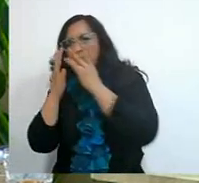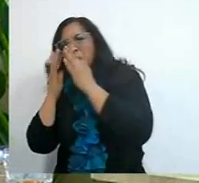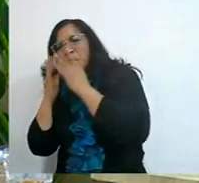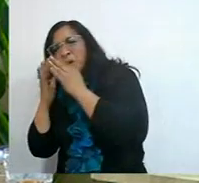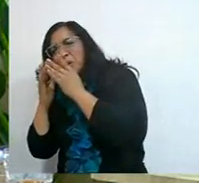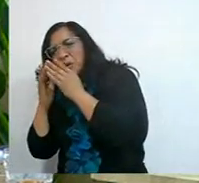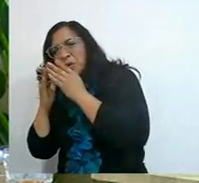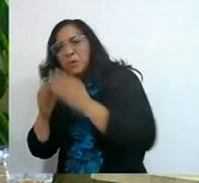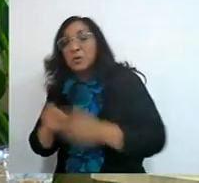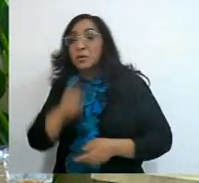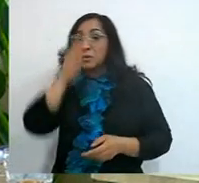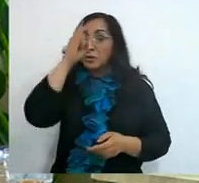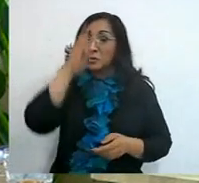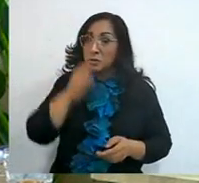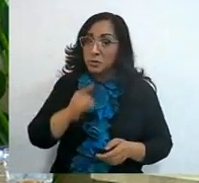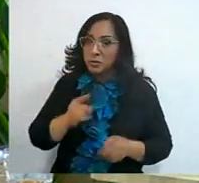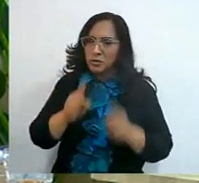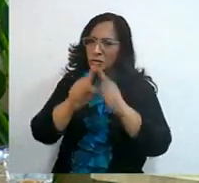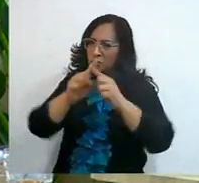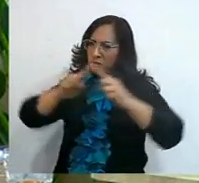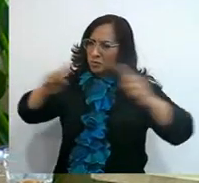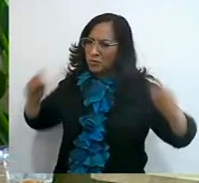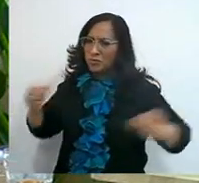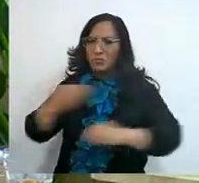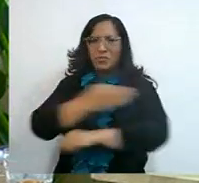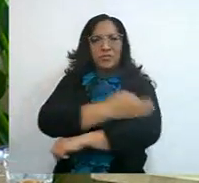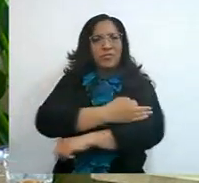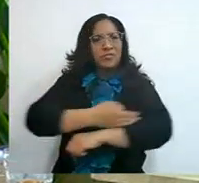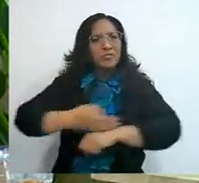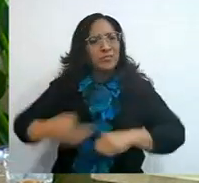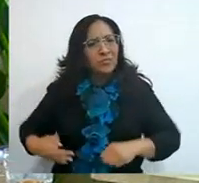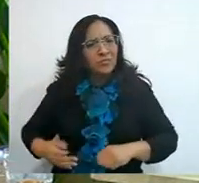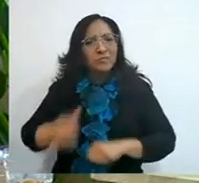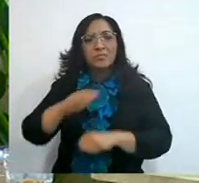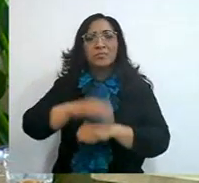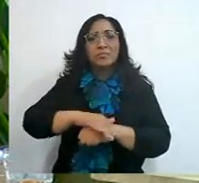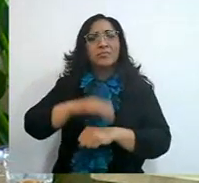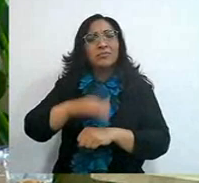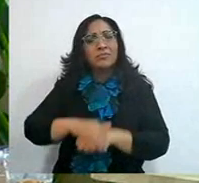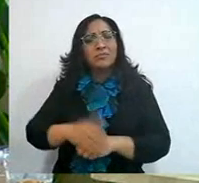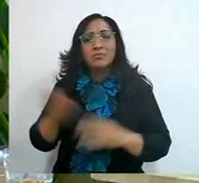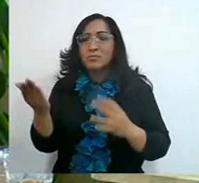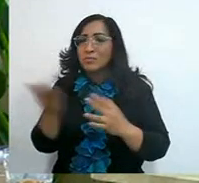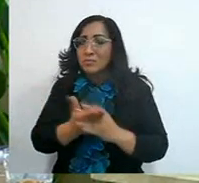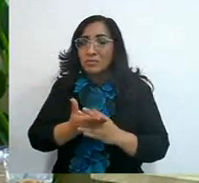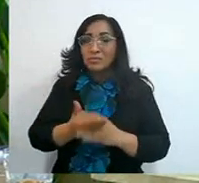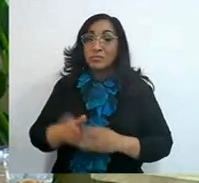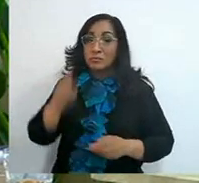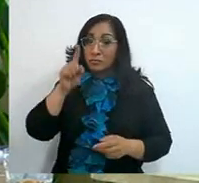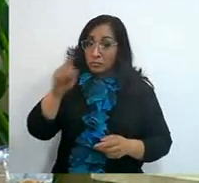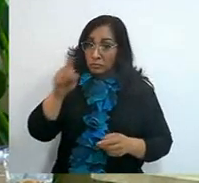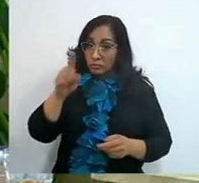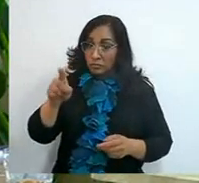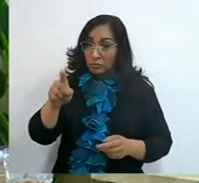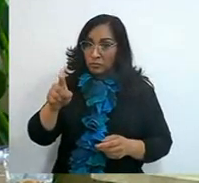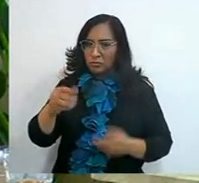contiendas, que divide las familias, que divide las amistades? ¿Ya se examinó?